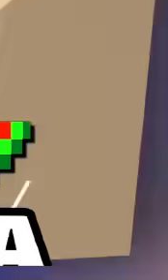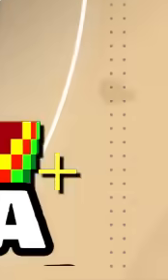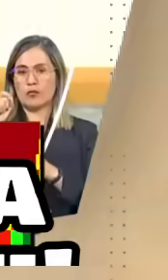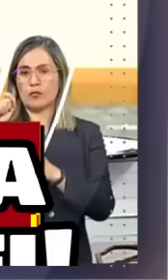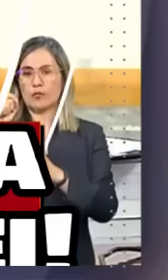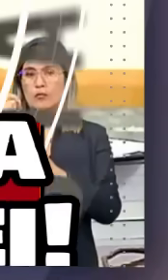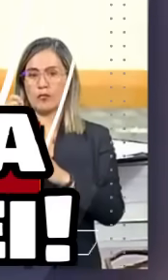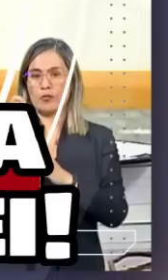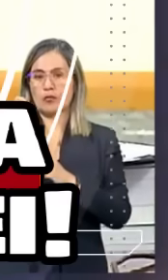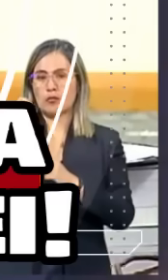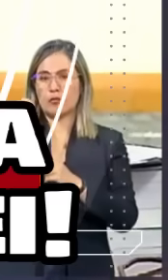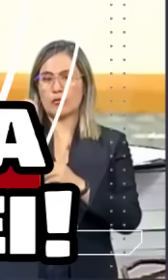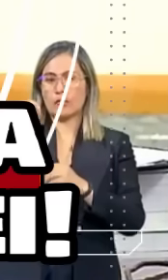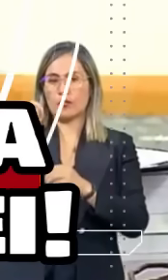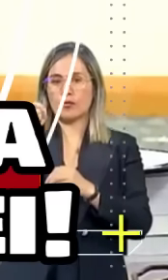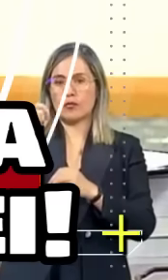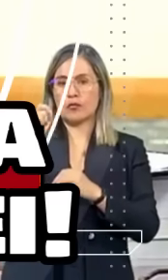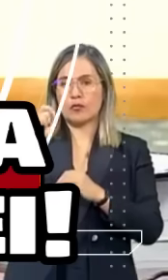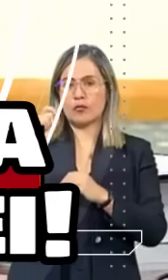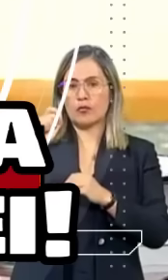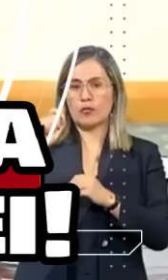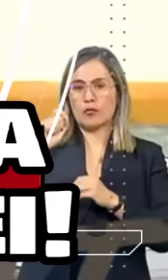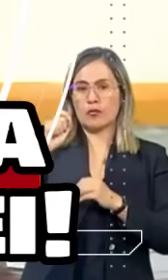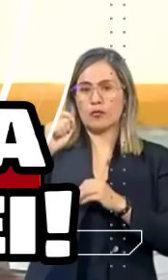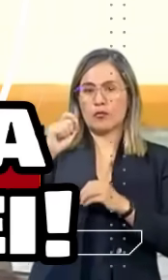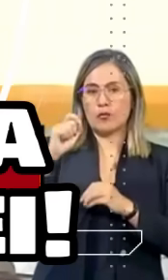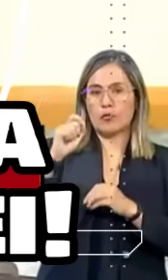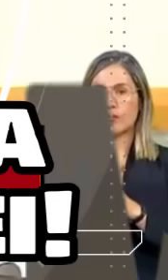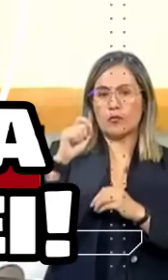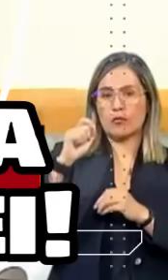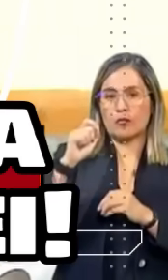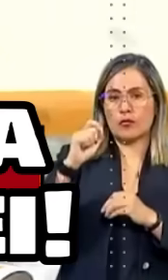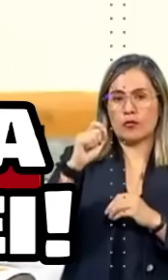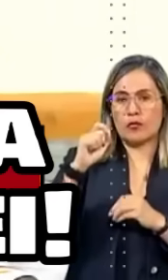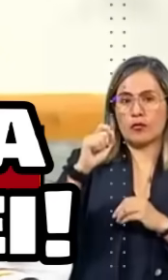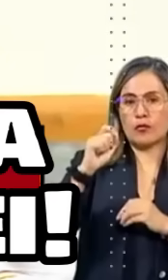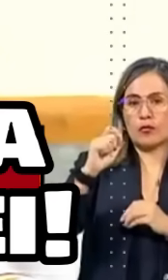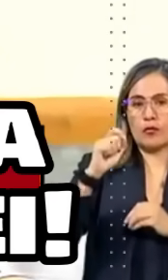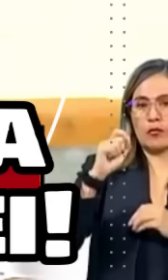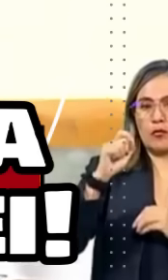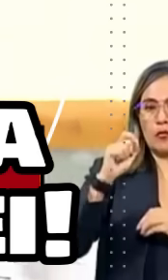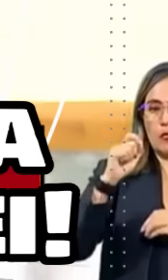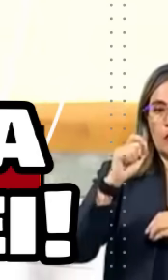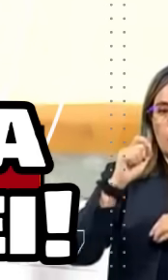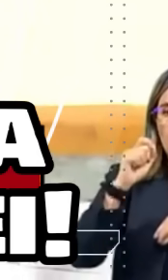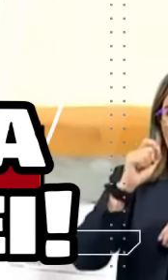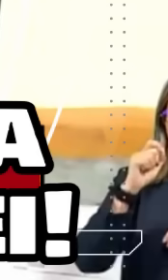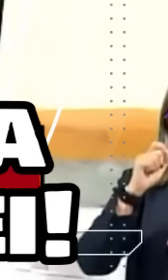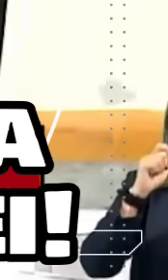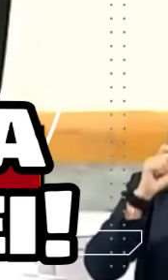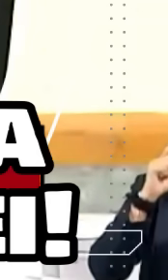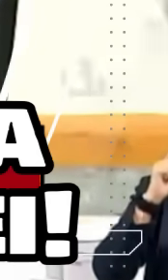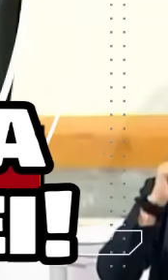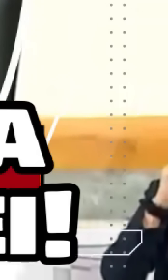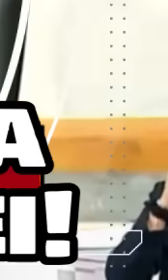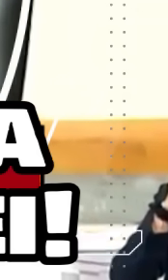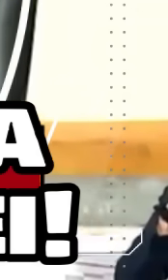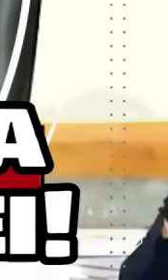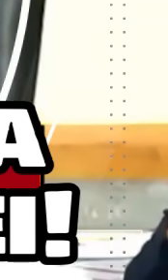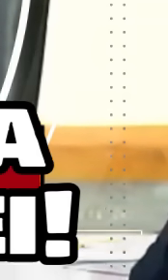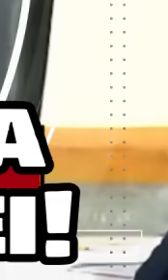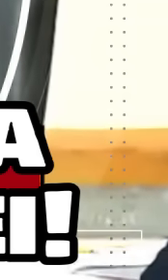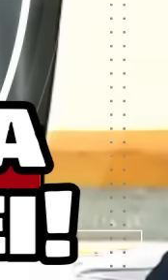al debatir el asunto relacionado con la solicitud de registro de Francisco Javier García Cabeza de Vaca como candidato a